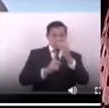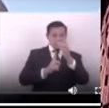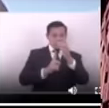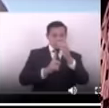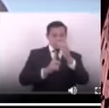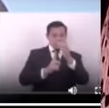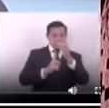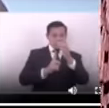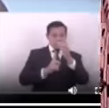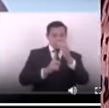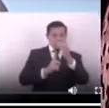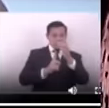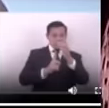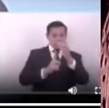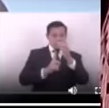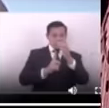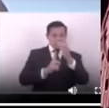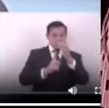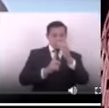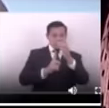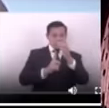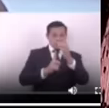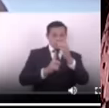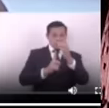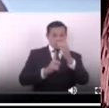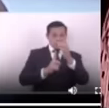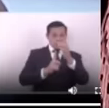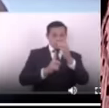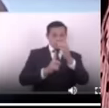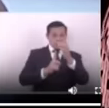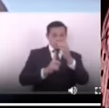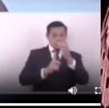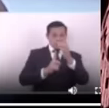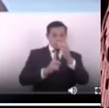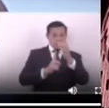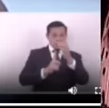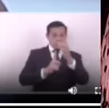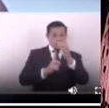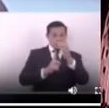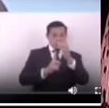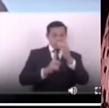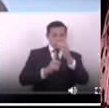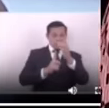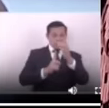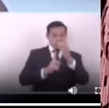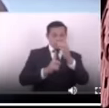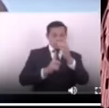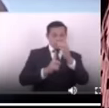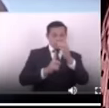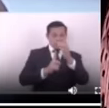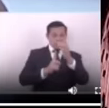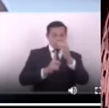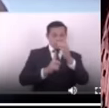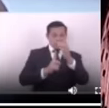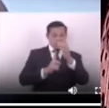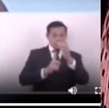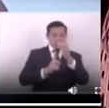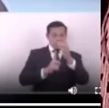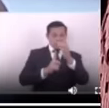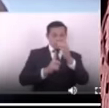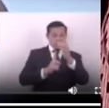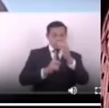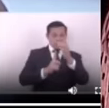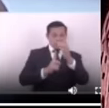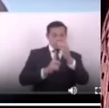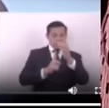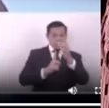Nacional de Obras Municipales, la DON, a Constructora El Salvador SADCB. Ella, la DON